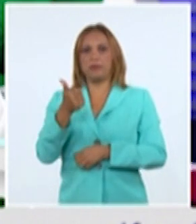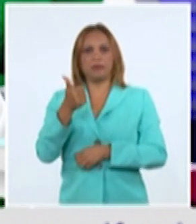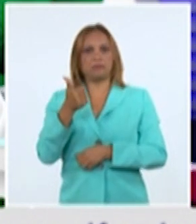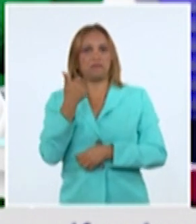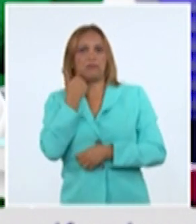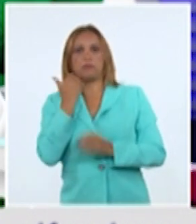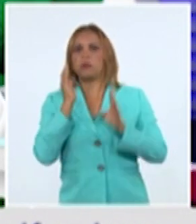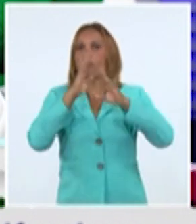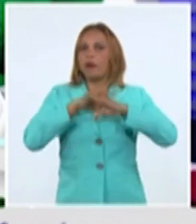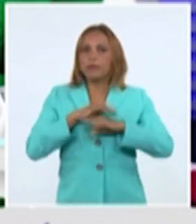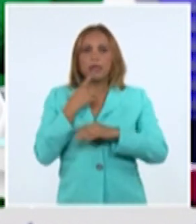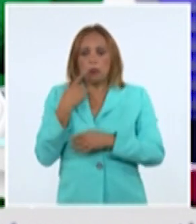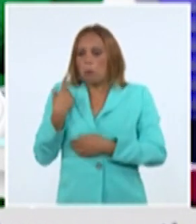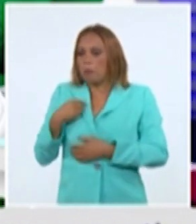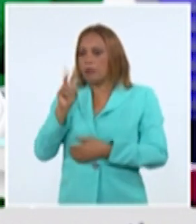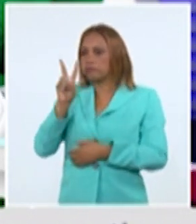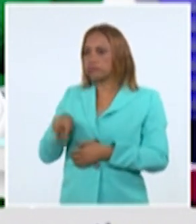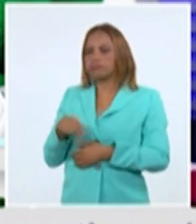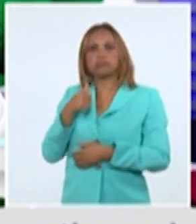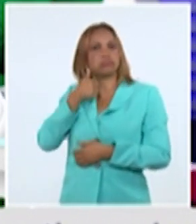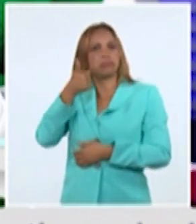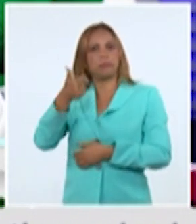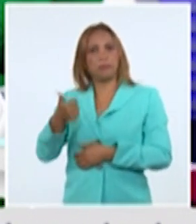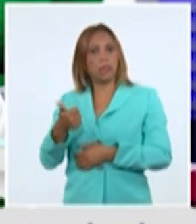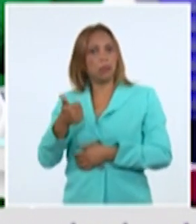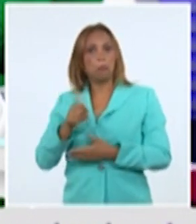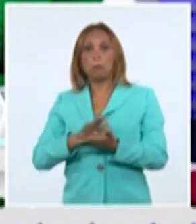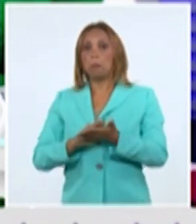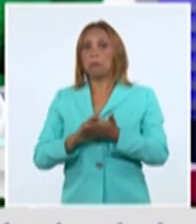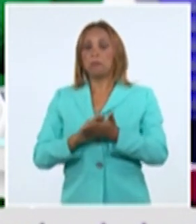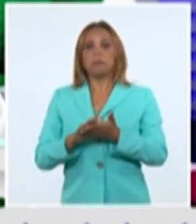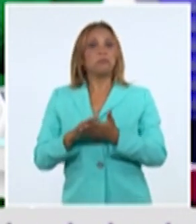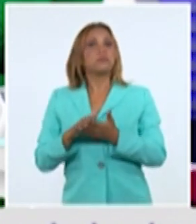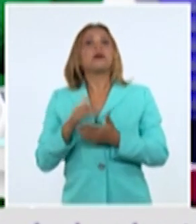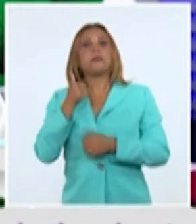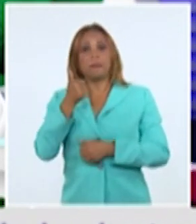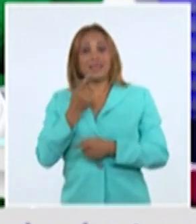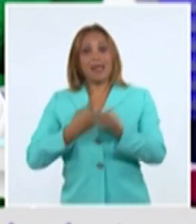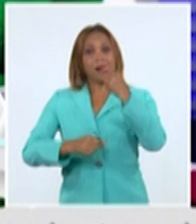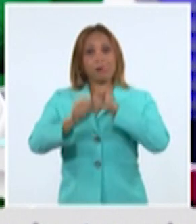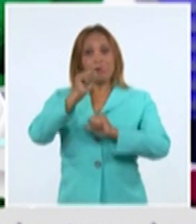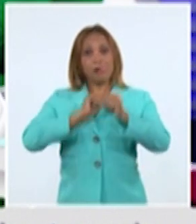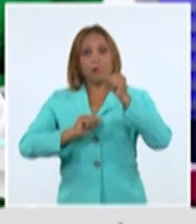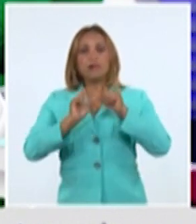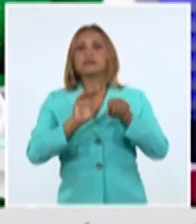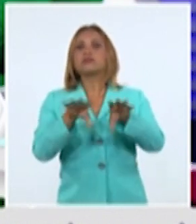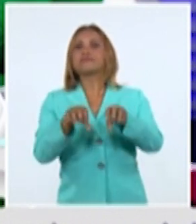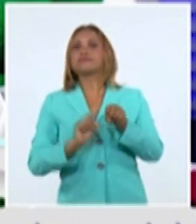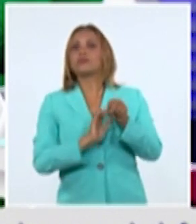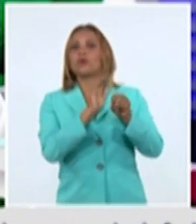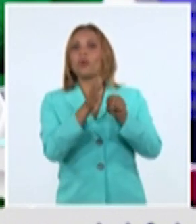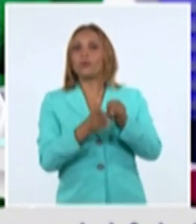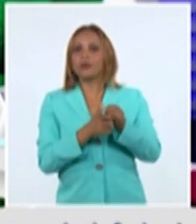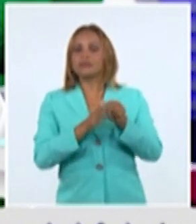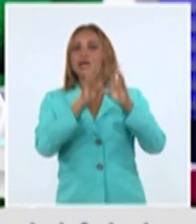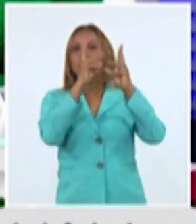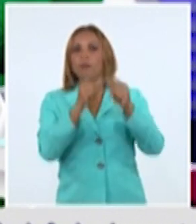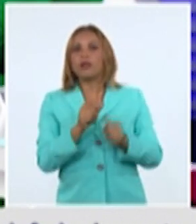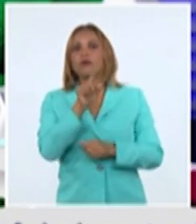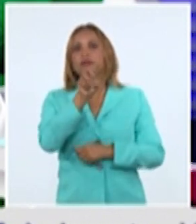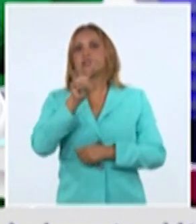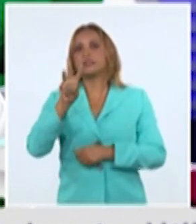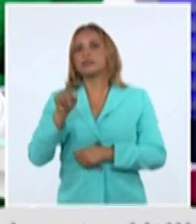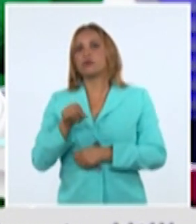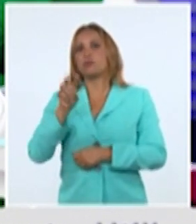como cualquiera de nosotros que no tenía ningún síntoma de la enfermedad, y en el acumulado es el